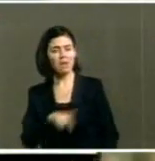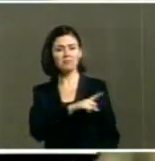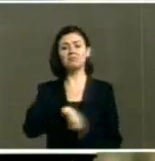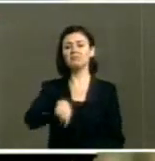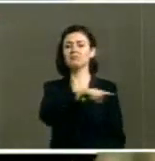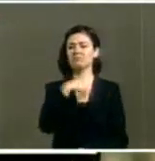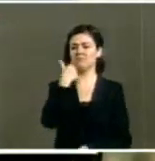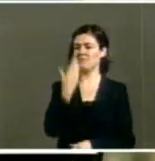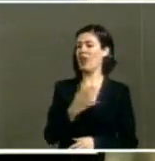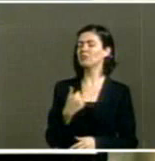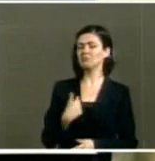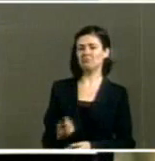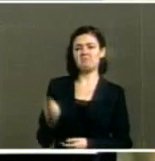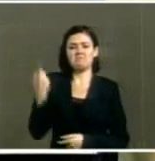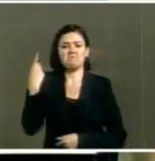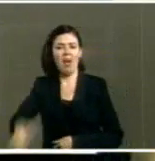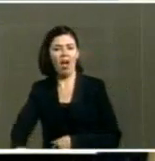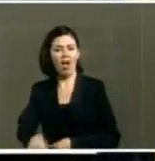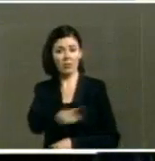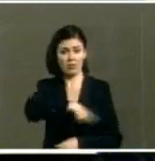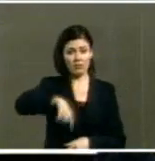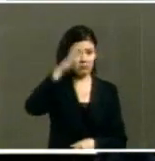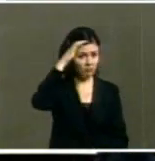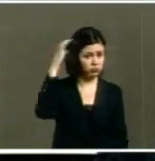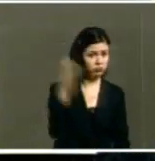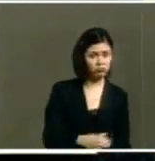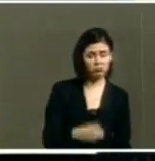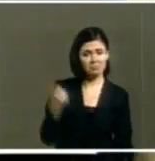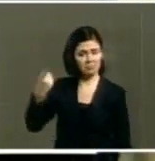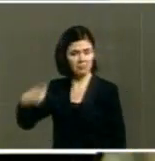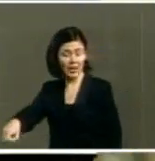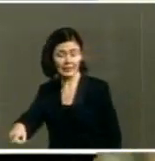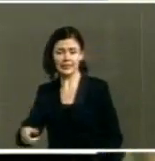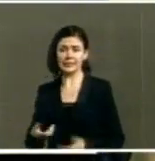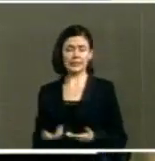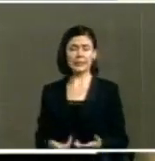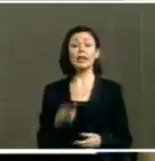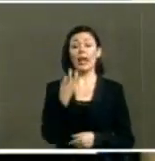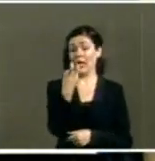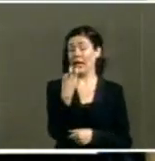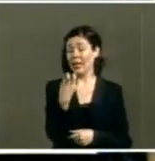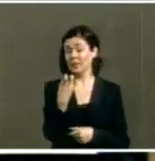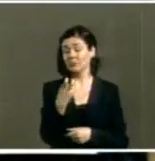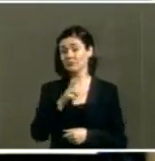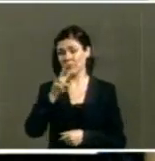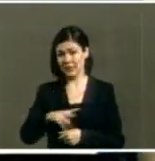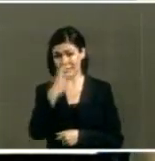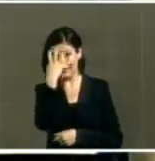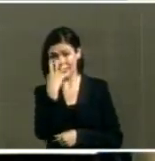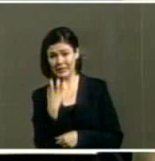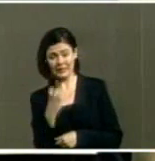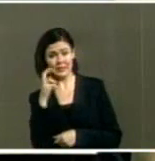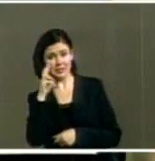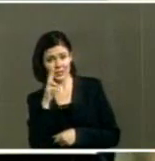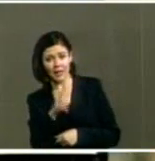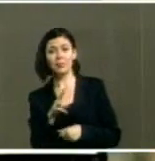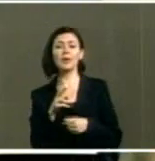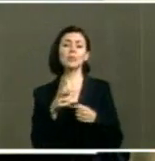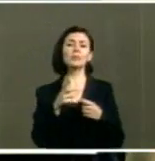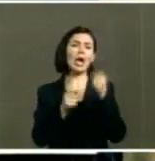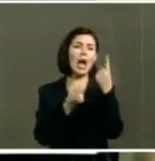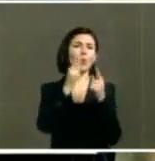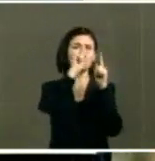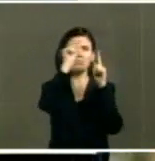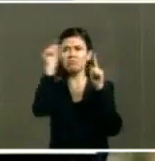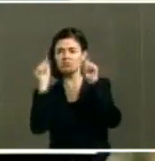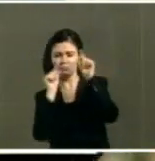suplantaran, imponiendo su arbitrio a la sociedad. Eso es lo que lamentablemente vimos en una u otra medida en algunos